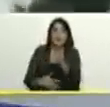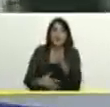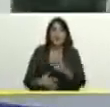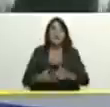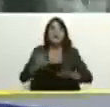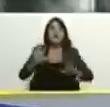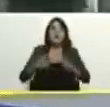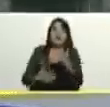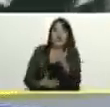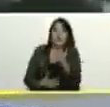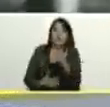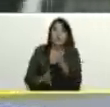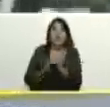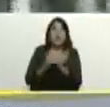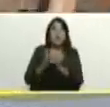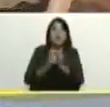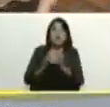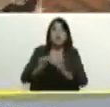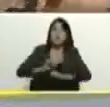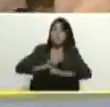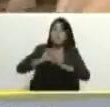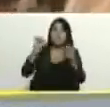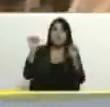13 de abril amaneció.